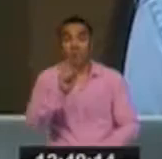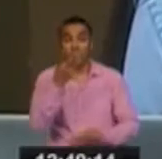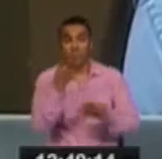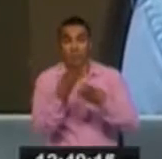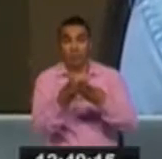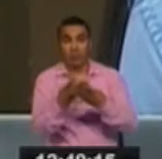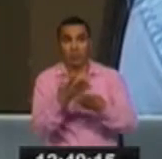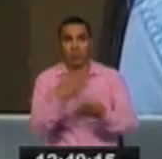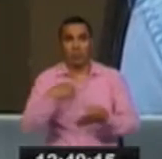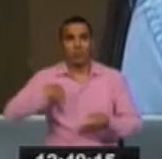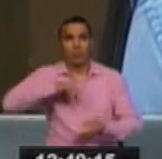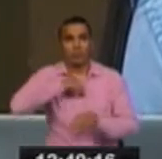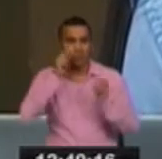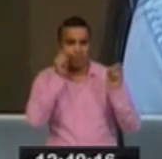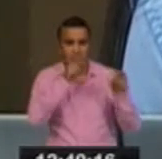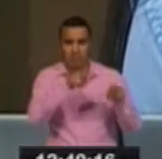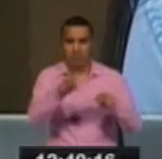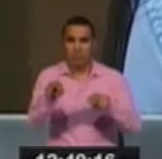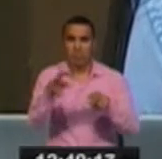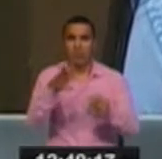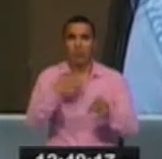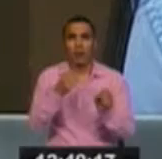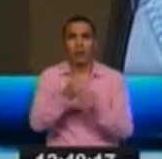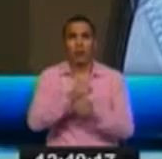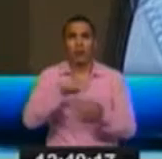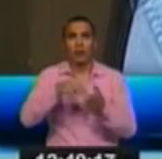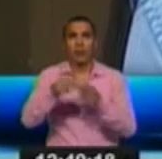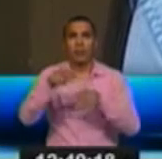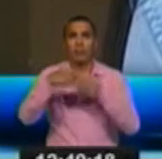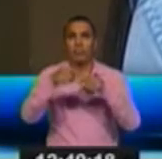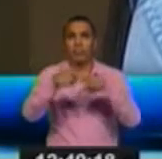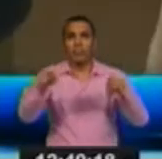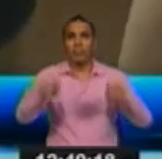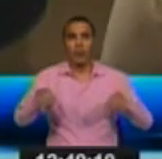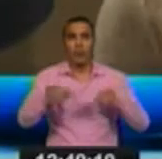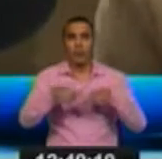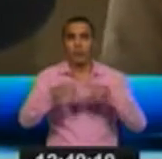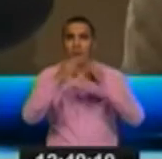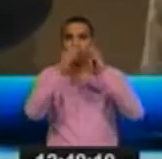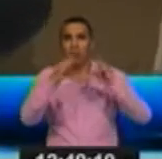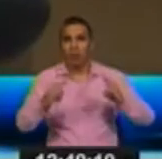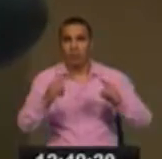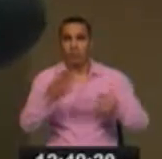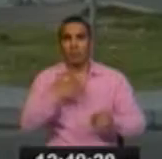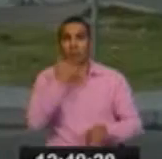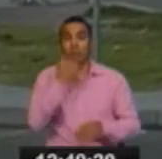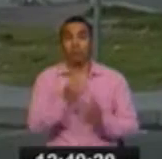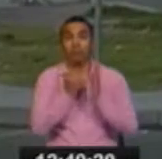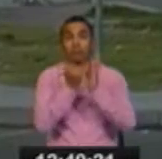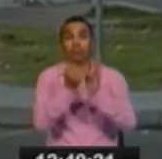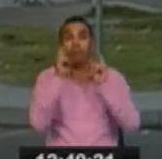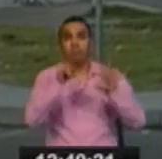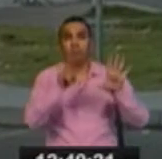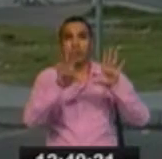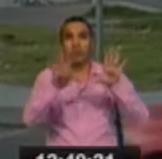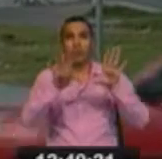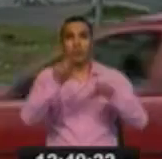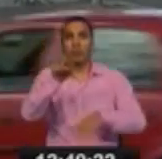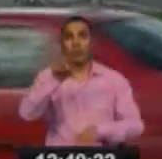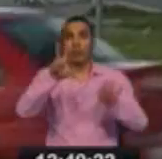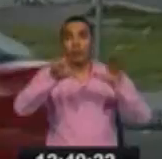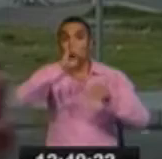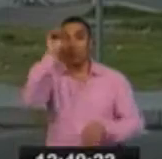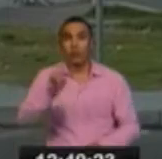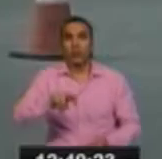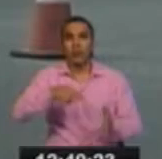libertad, hemos llegado a constatar que inclusive se realiza en patios con el uso de carpas. La entidad ha identificado un